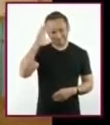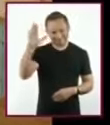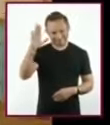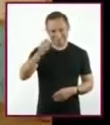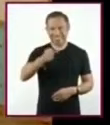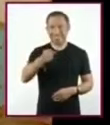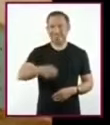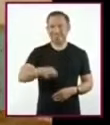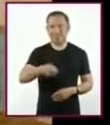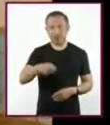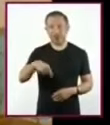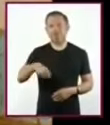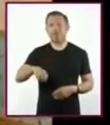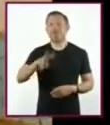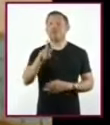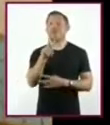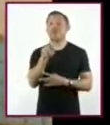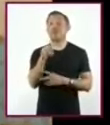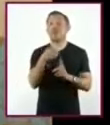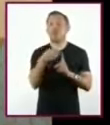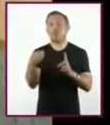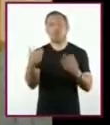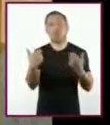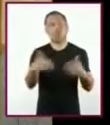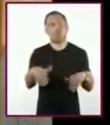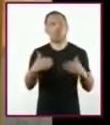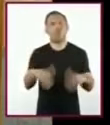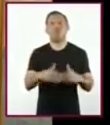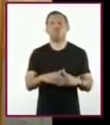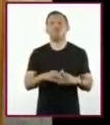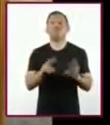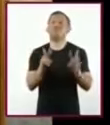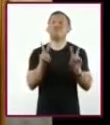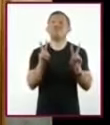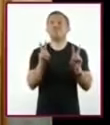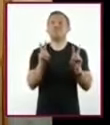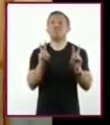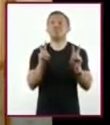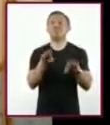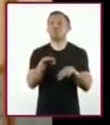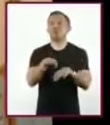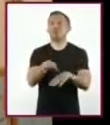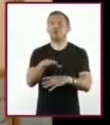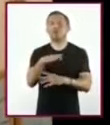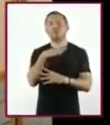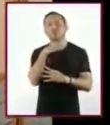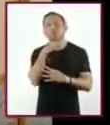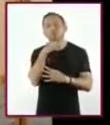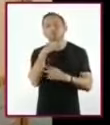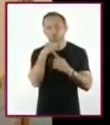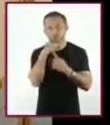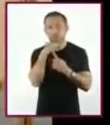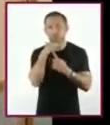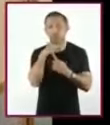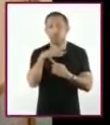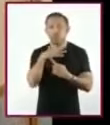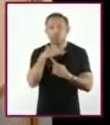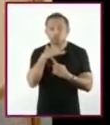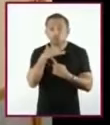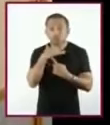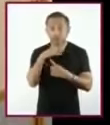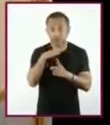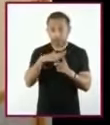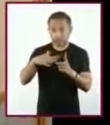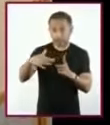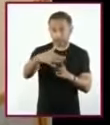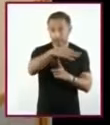programa espectacular porque vamos a hablar de la contaminación y hablaremos de la contaminación no solo desde la perspectiva ambiental,